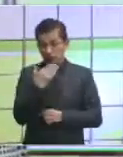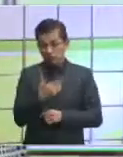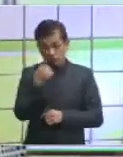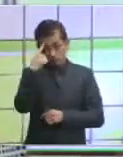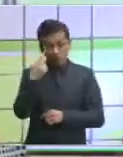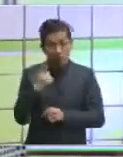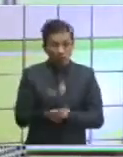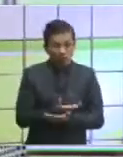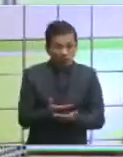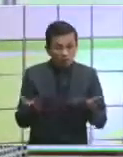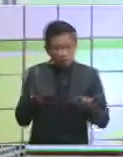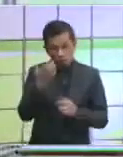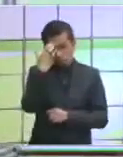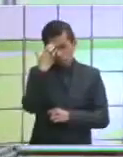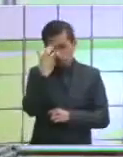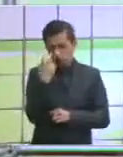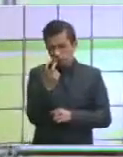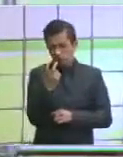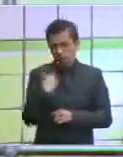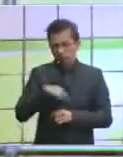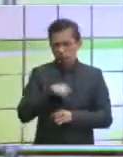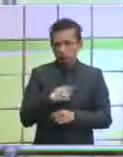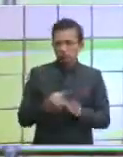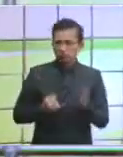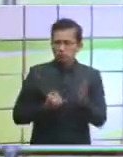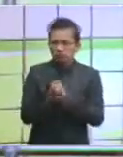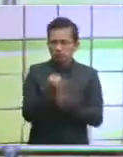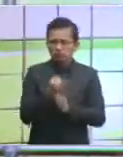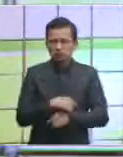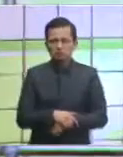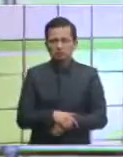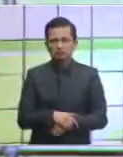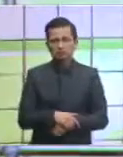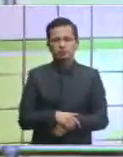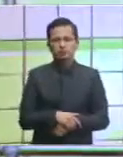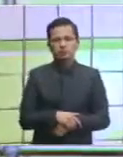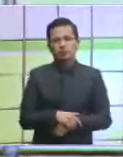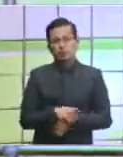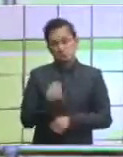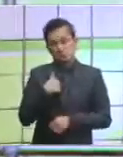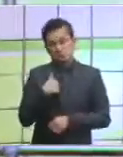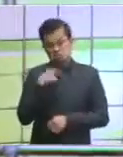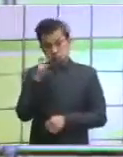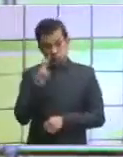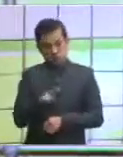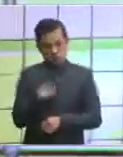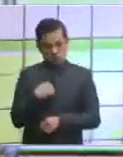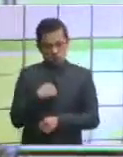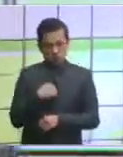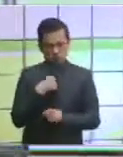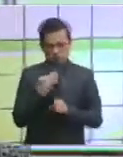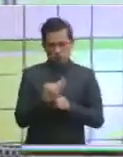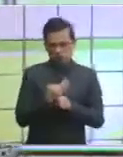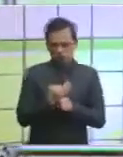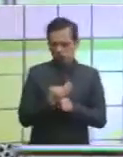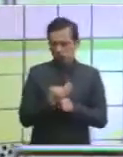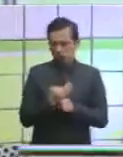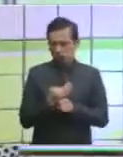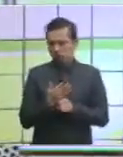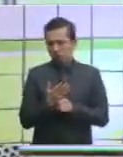conocer y fortalecer nuestras decisiones entonces a mí me deja por con muchas